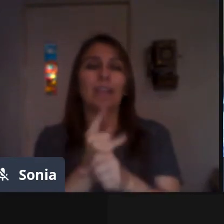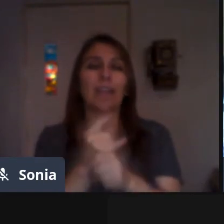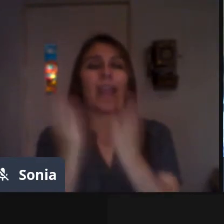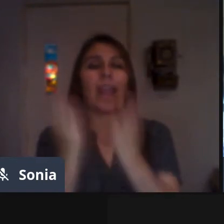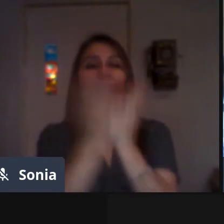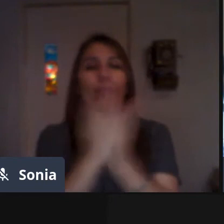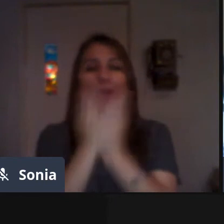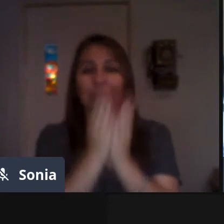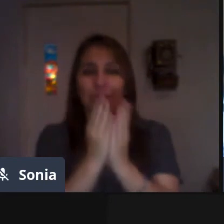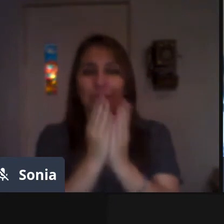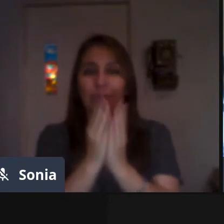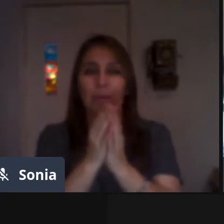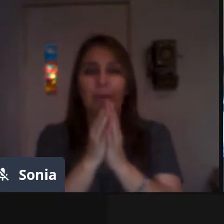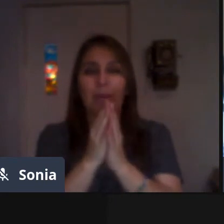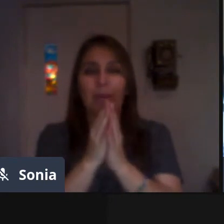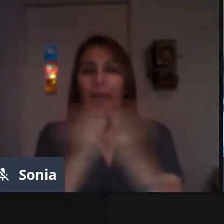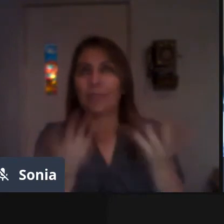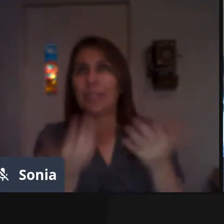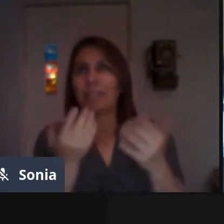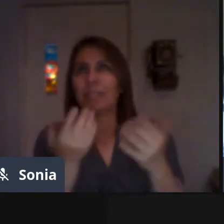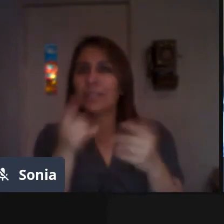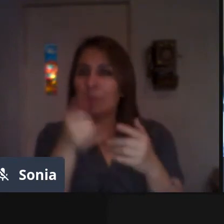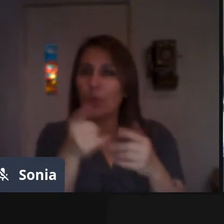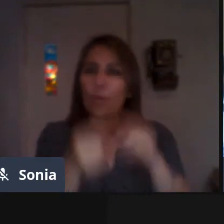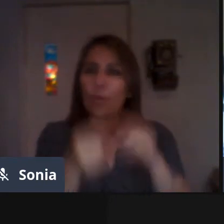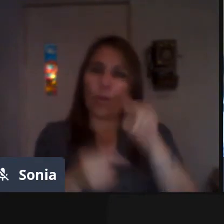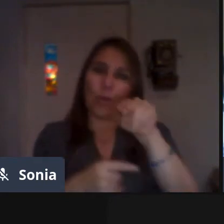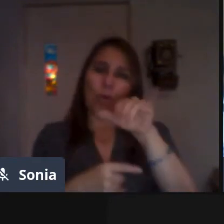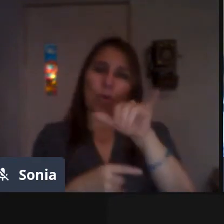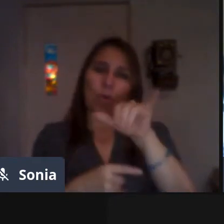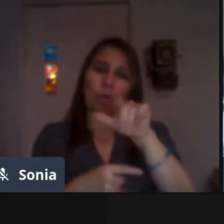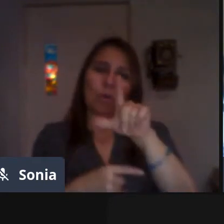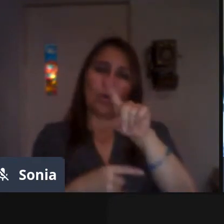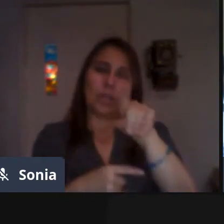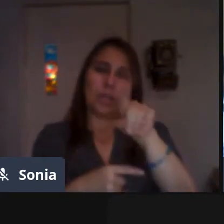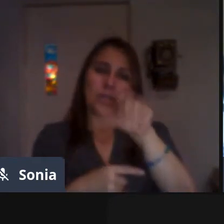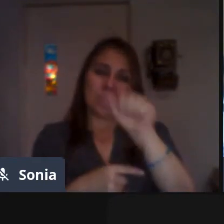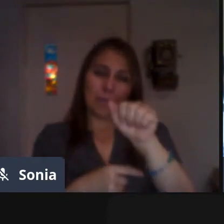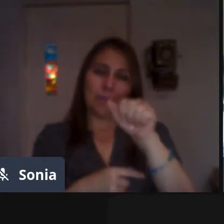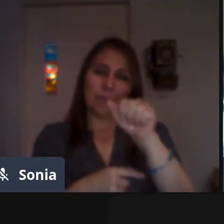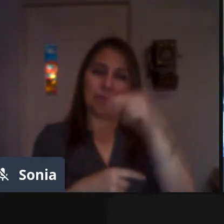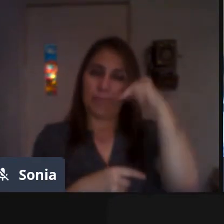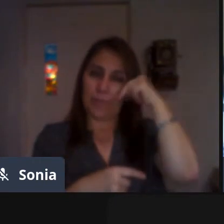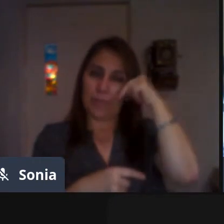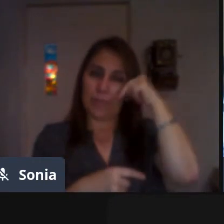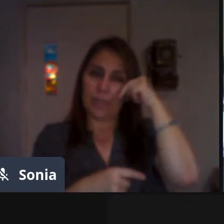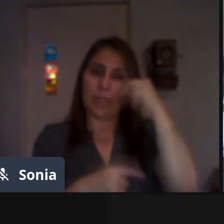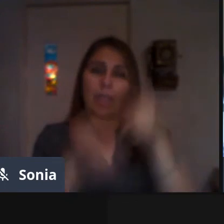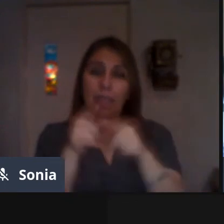bueno unas novelas estas que retoman el tema de la memoria al espacio educativo